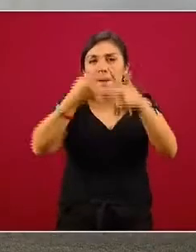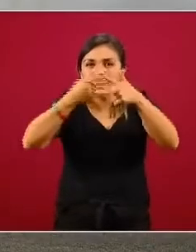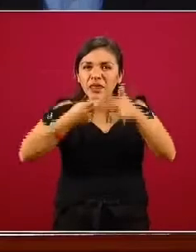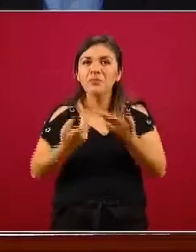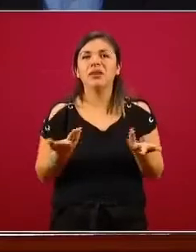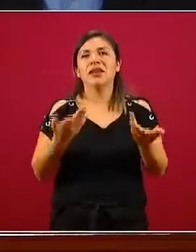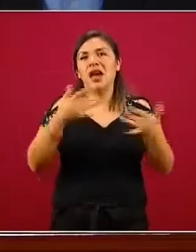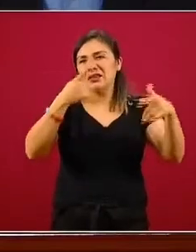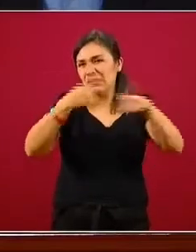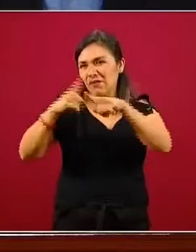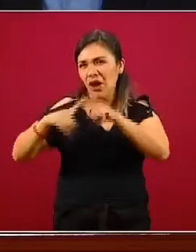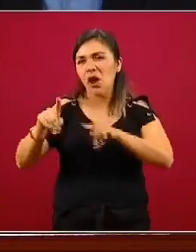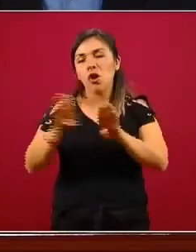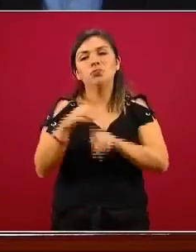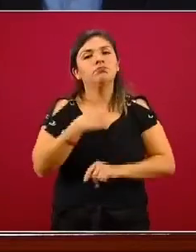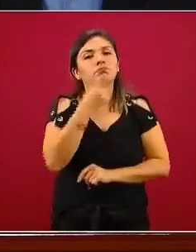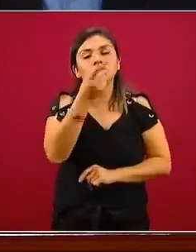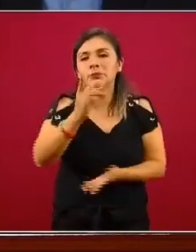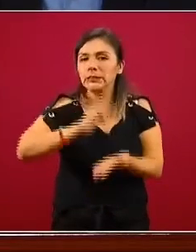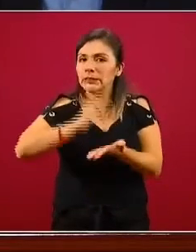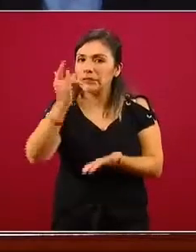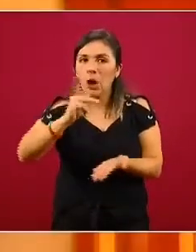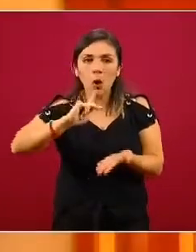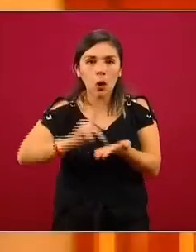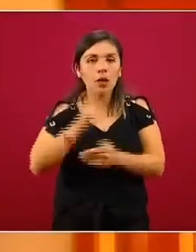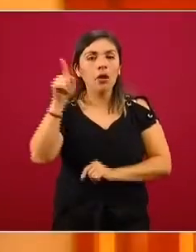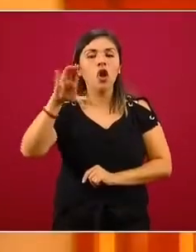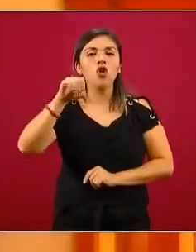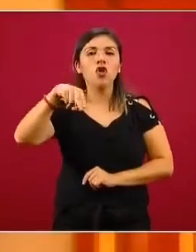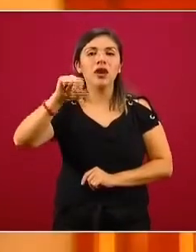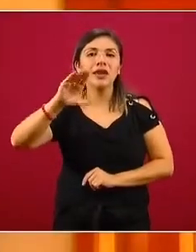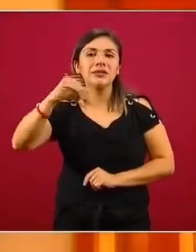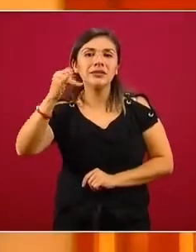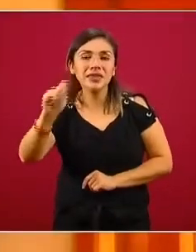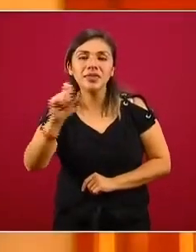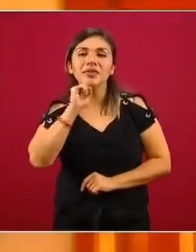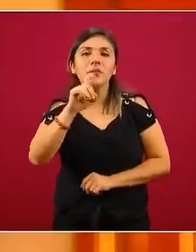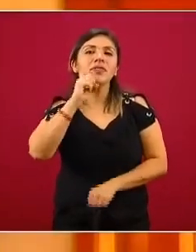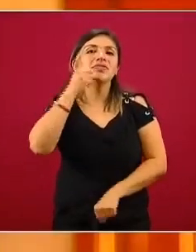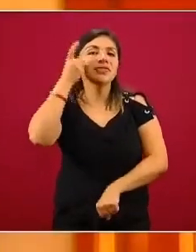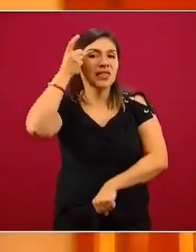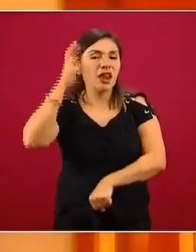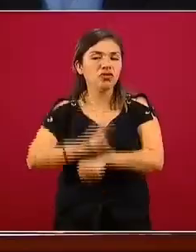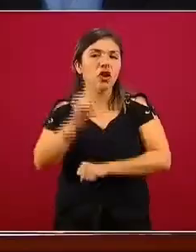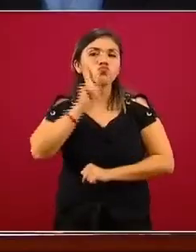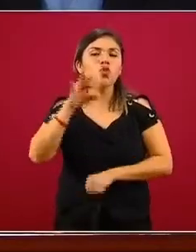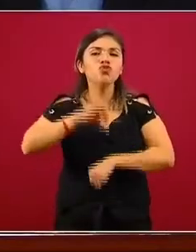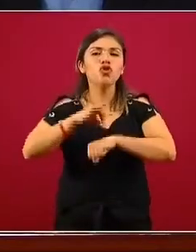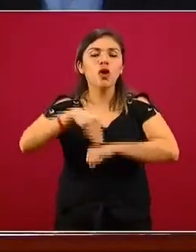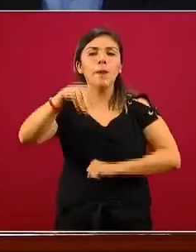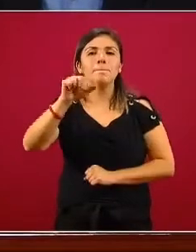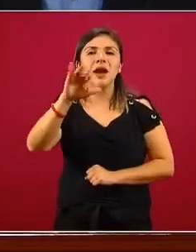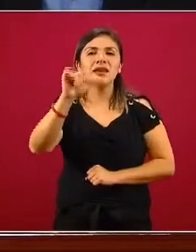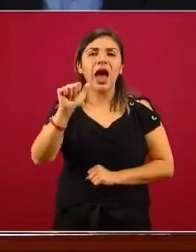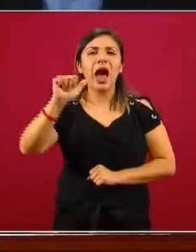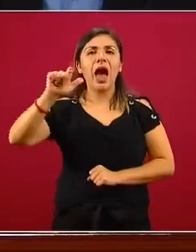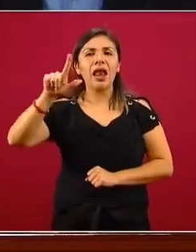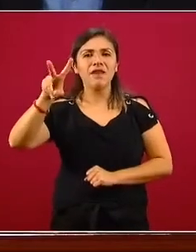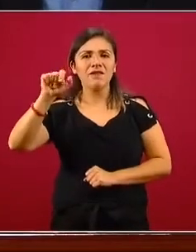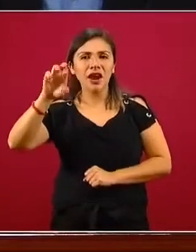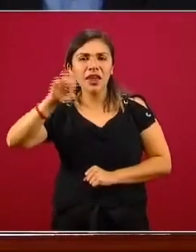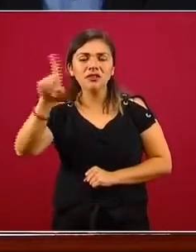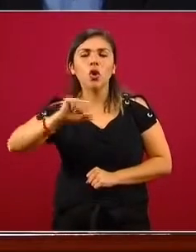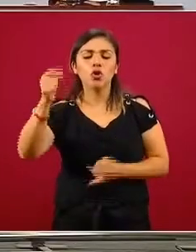la geomática. Mi agradecimiento, como siempre, a CONACYT y a su directora general, la doctora María Elena Álvarez Builla, la doctora